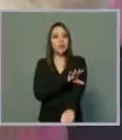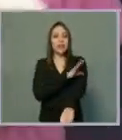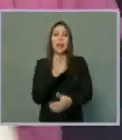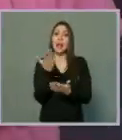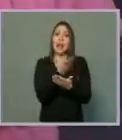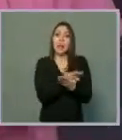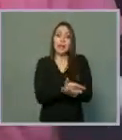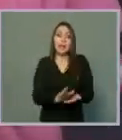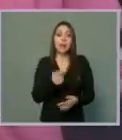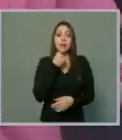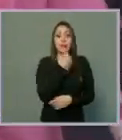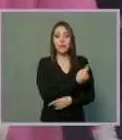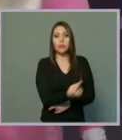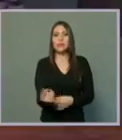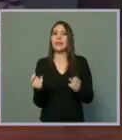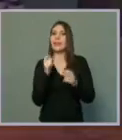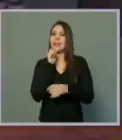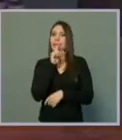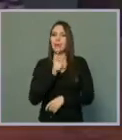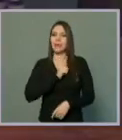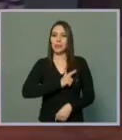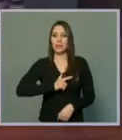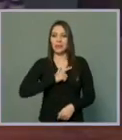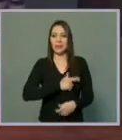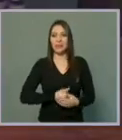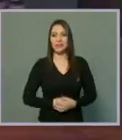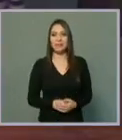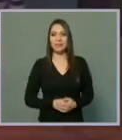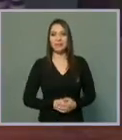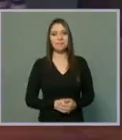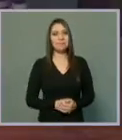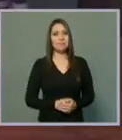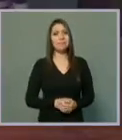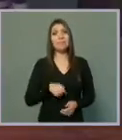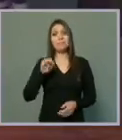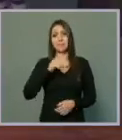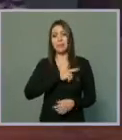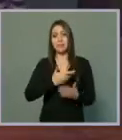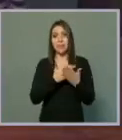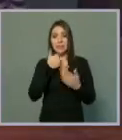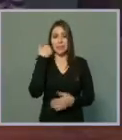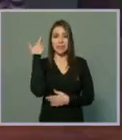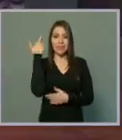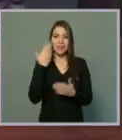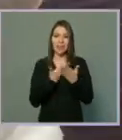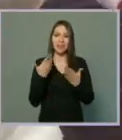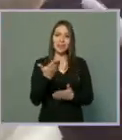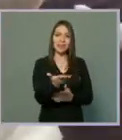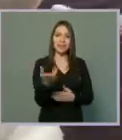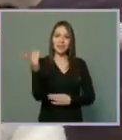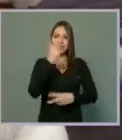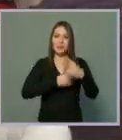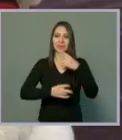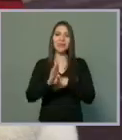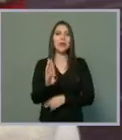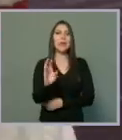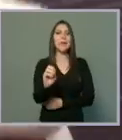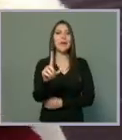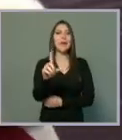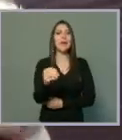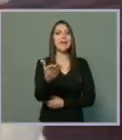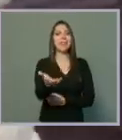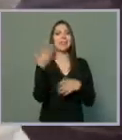sé que a los niños les gusta también. Claro que sí, nos gusta, pues ya te queremos escuchar, así que vamos a disfrutar de la presencia de